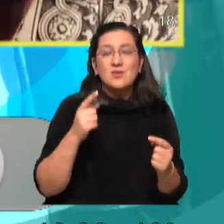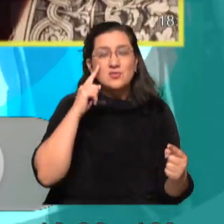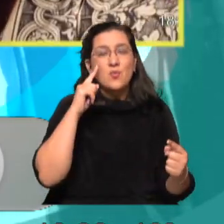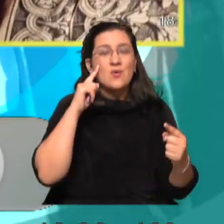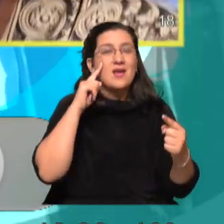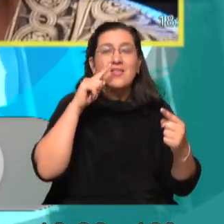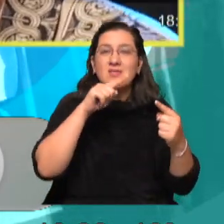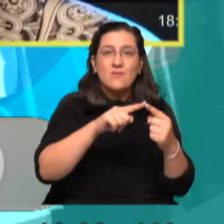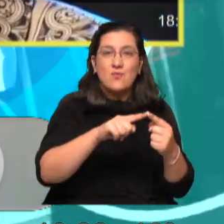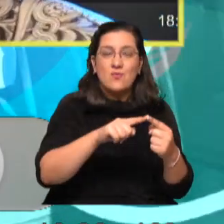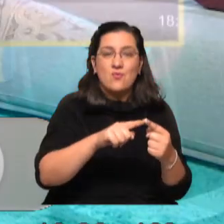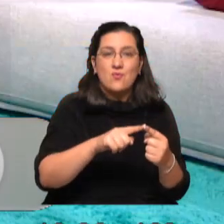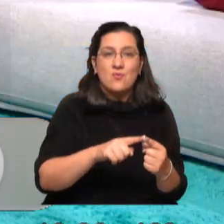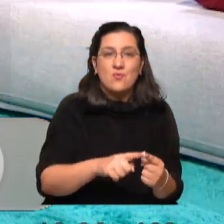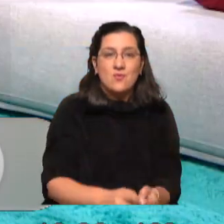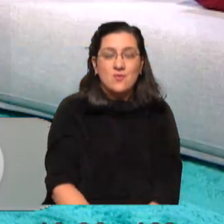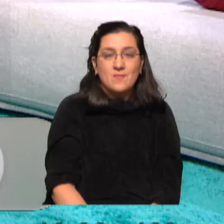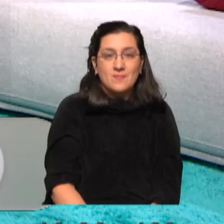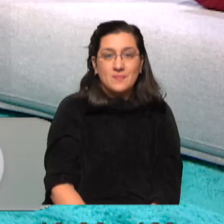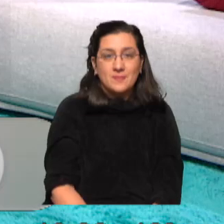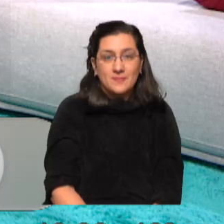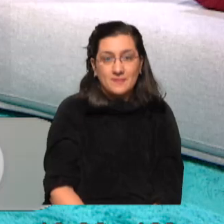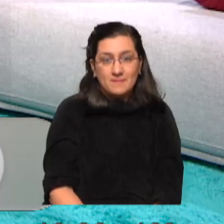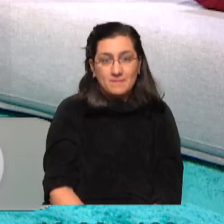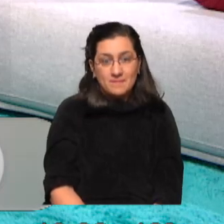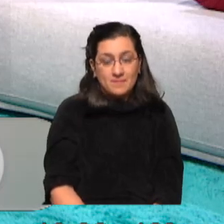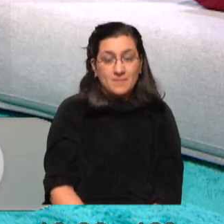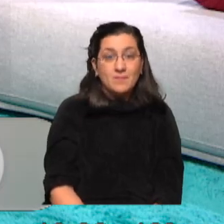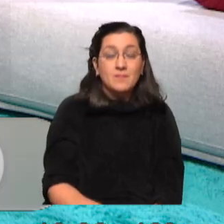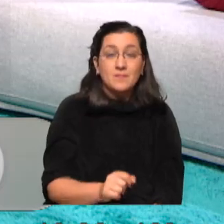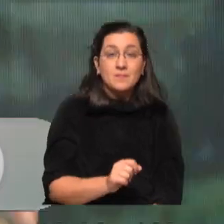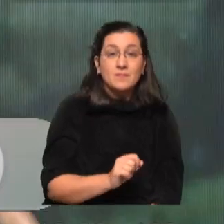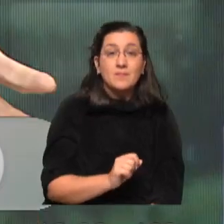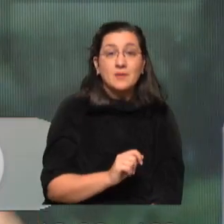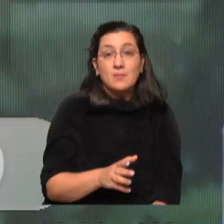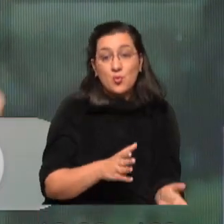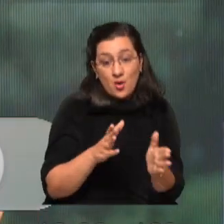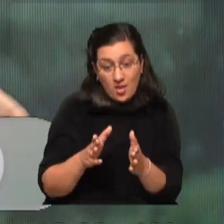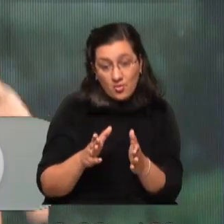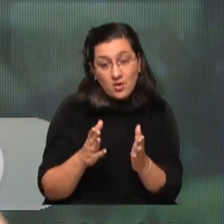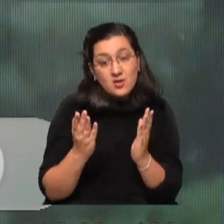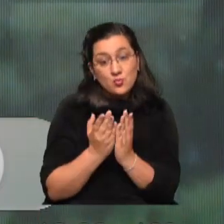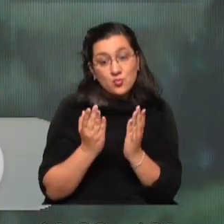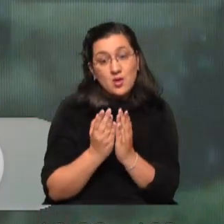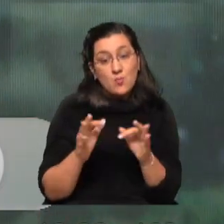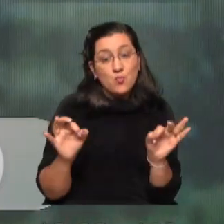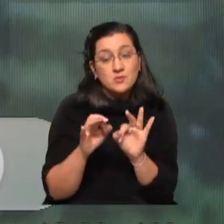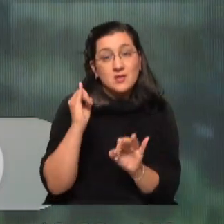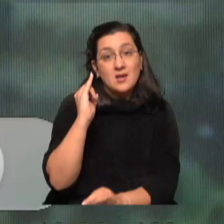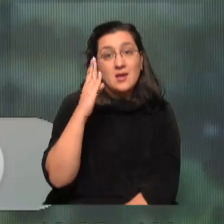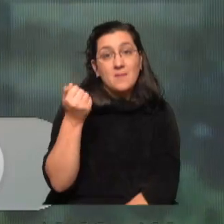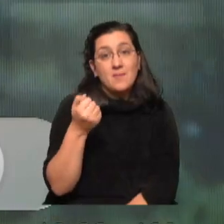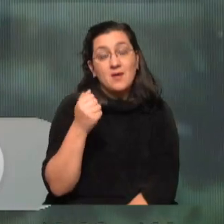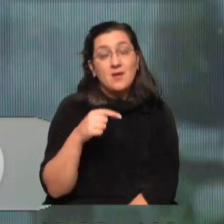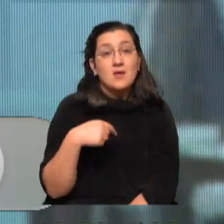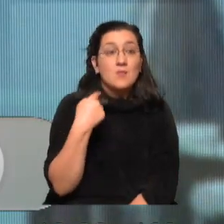es lo que te llena como músico para estar como, ¿no? Por un lado estudiando música en el IPA y por otro lado llevando un